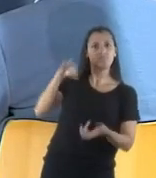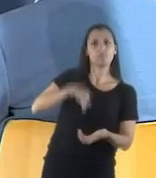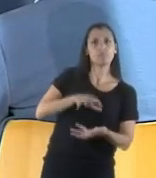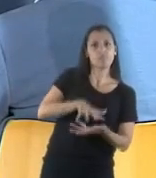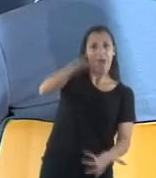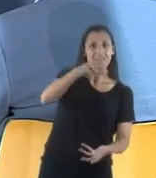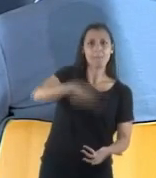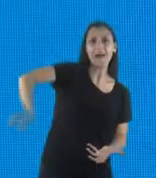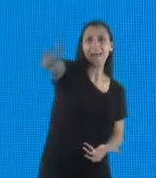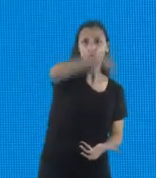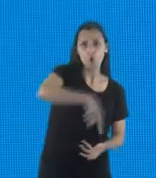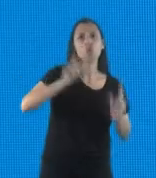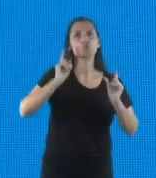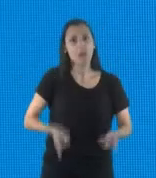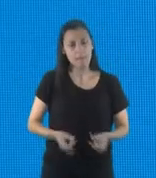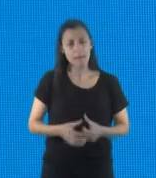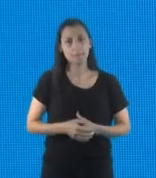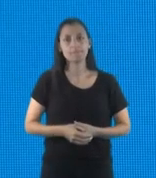Porque